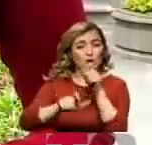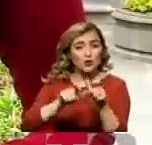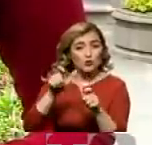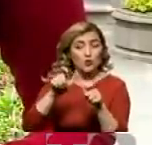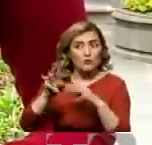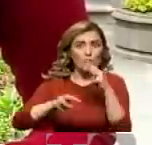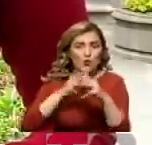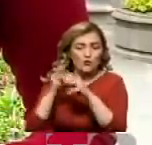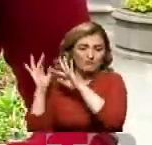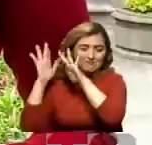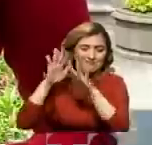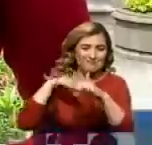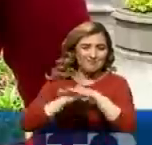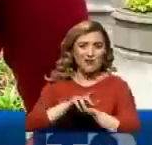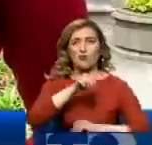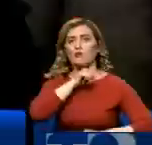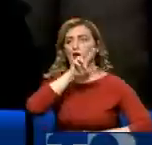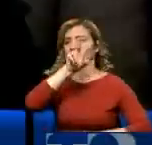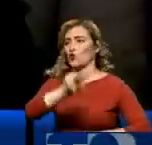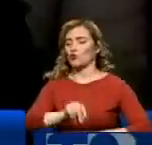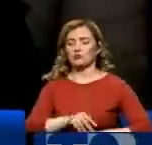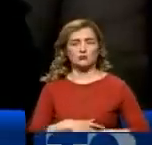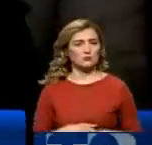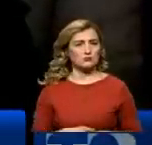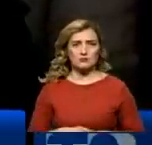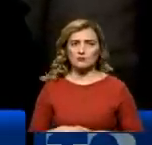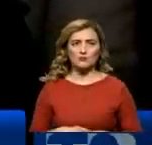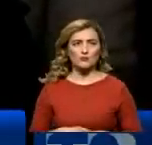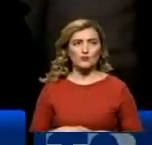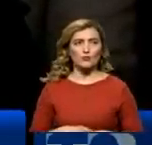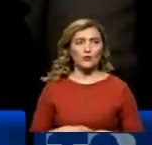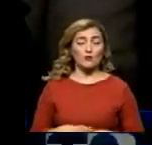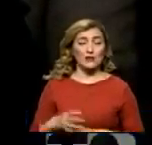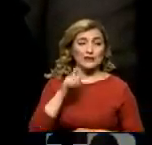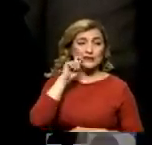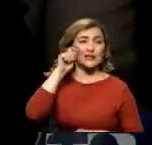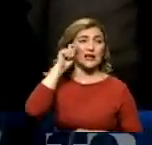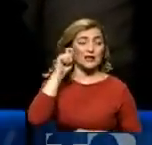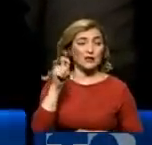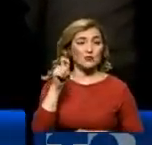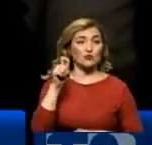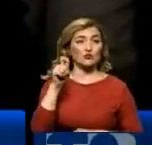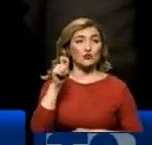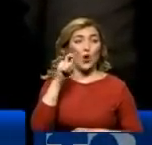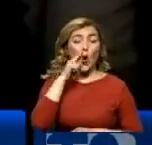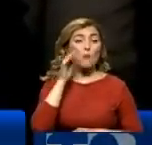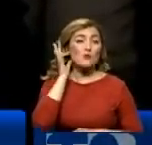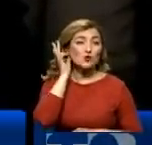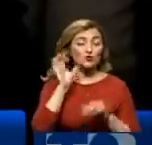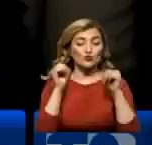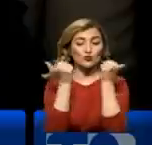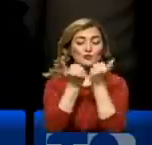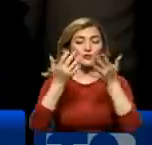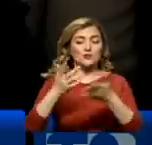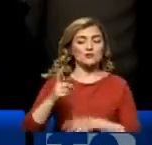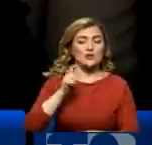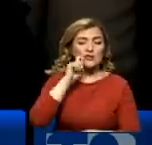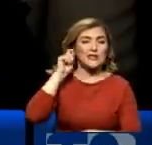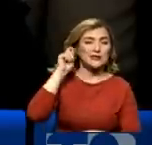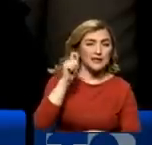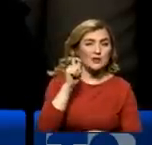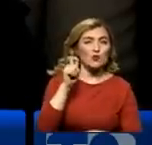ciudadanos del mundo, pero no a los delincuentes. Debo insistir en mi reclamo a las señoras y señores asambleístas. El